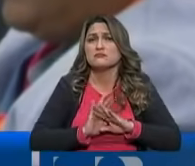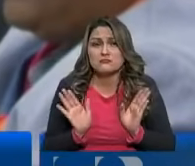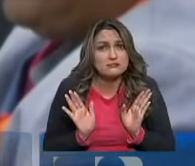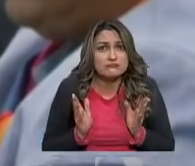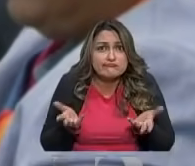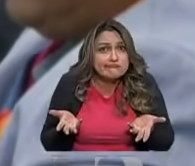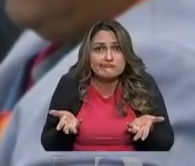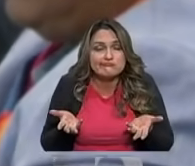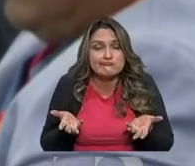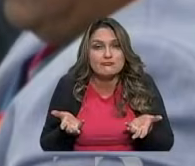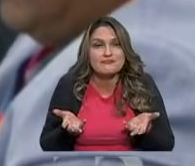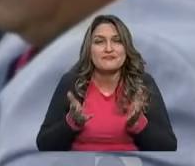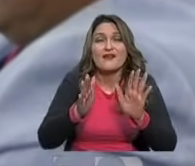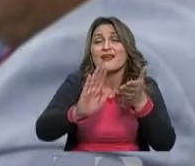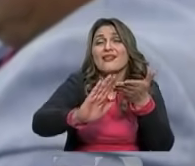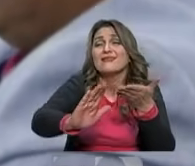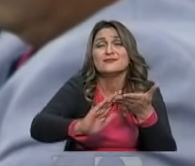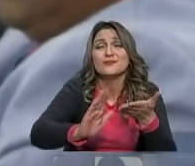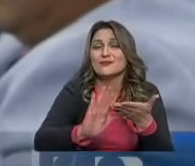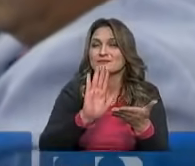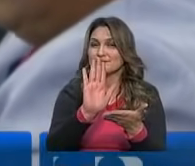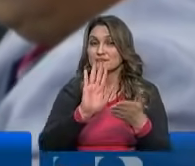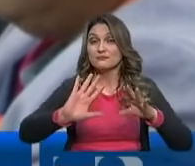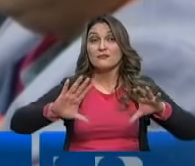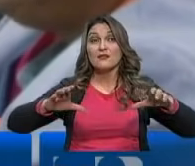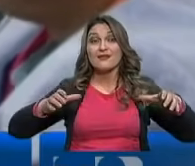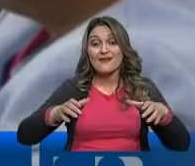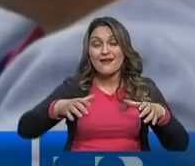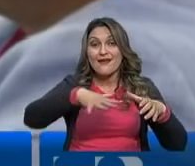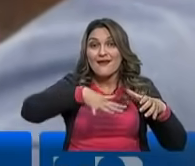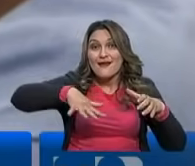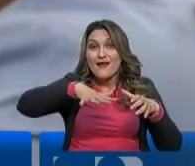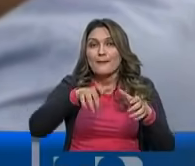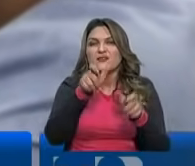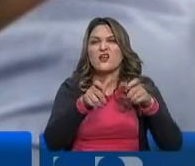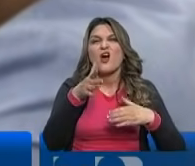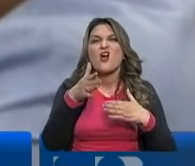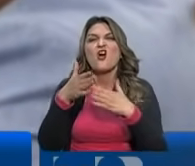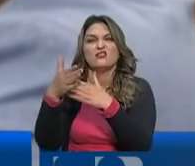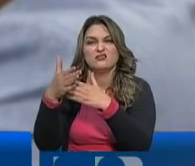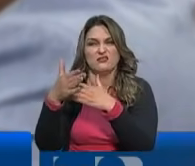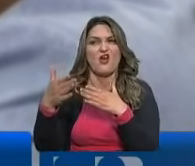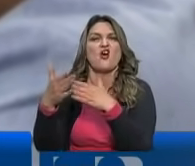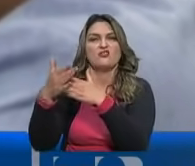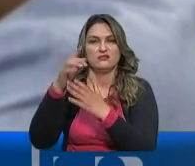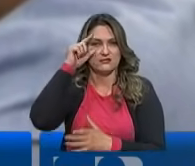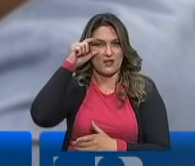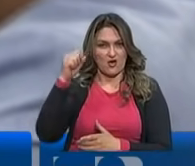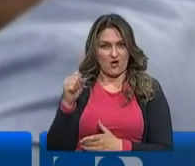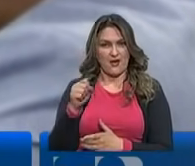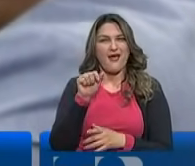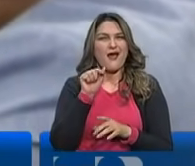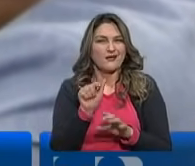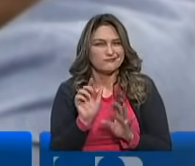sido convocados por nosotros, sino por el bloque contrario, los que están mandando en este momento y distorsionando la